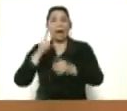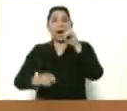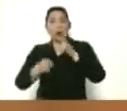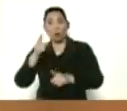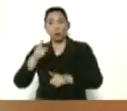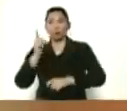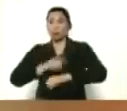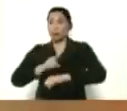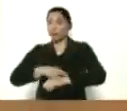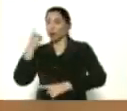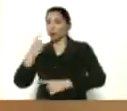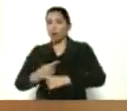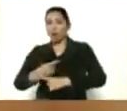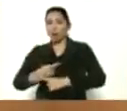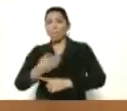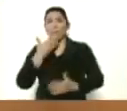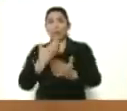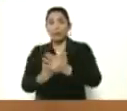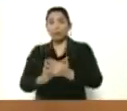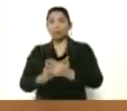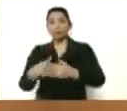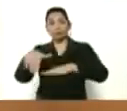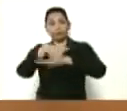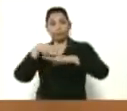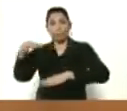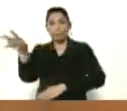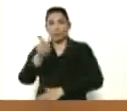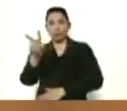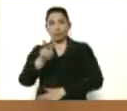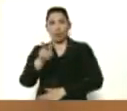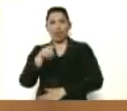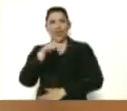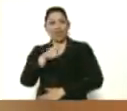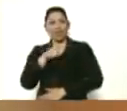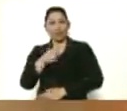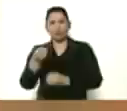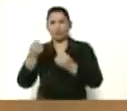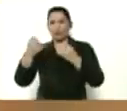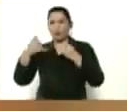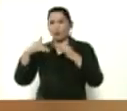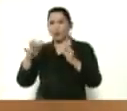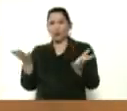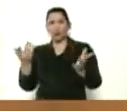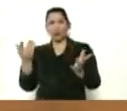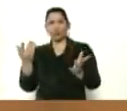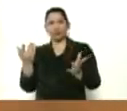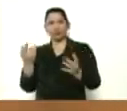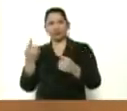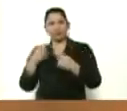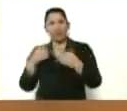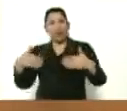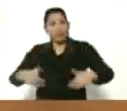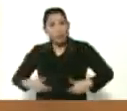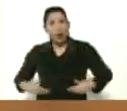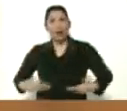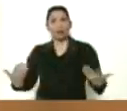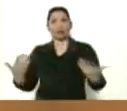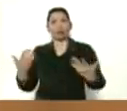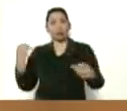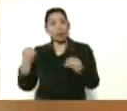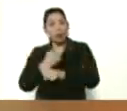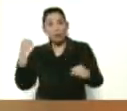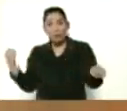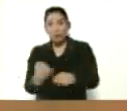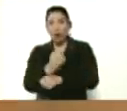tendrán que reconocer y pedirle disculpas a Venezuela, porque ha sido mucho el esfuerzo, mucho el sacrificio, mucho